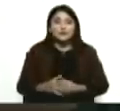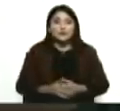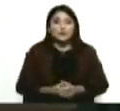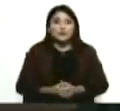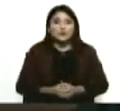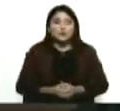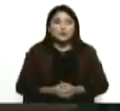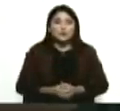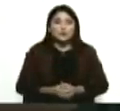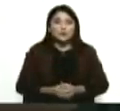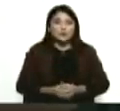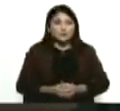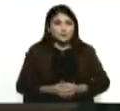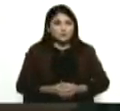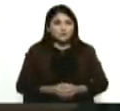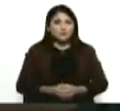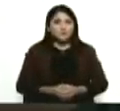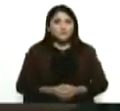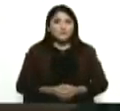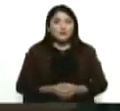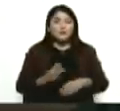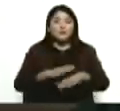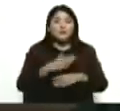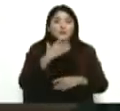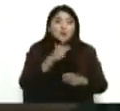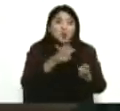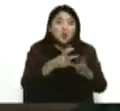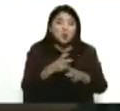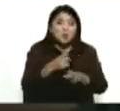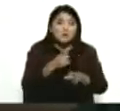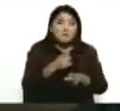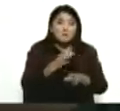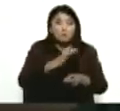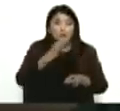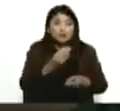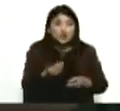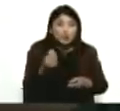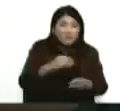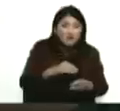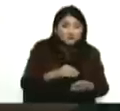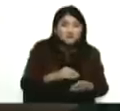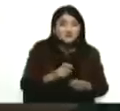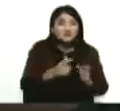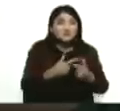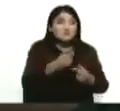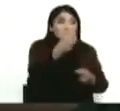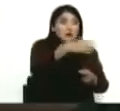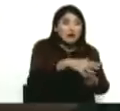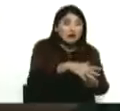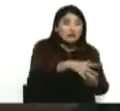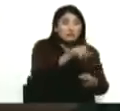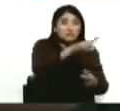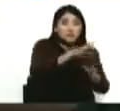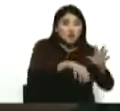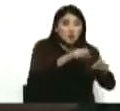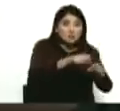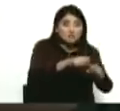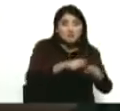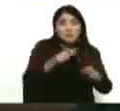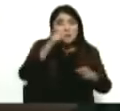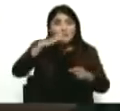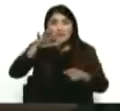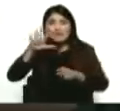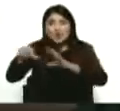final termina encareciéndole las cosas al empresario, al comerciante, y a su vez se le encarece a la gente, se le encarece al